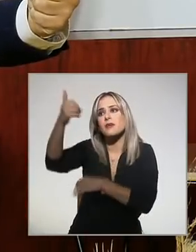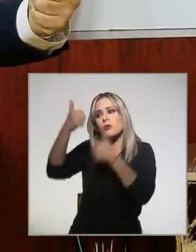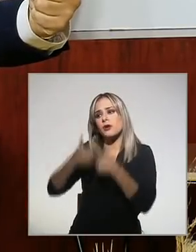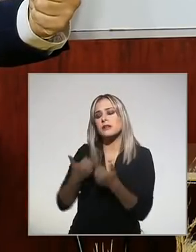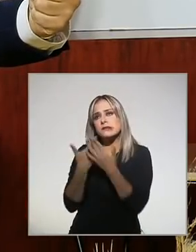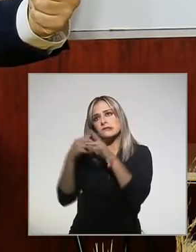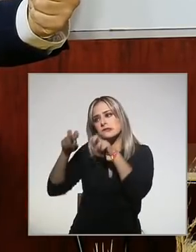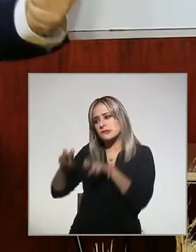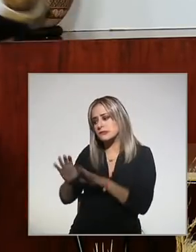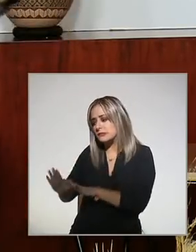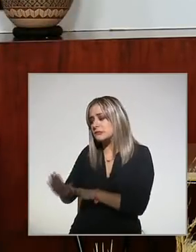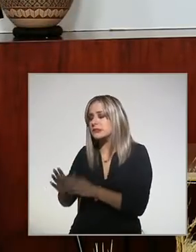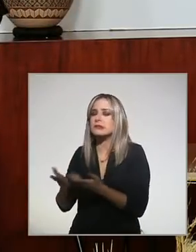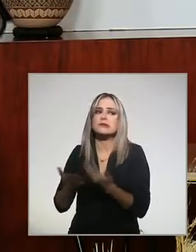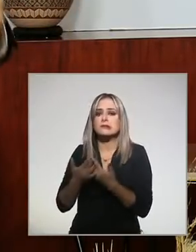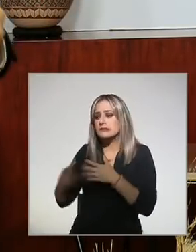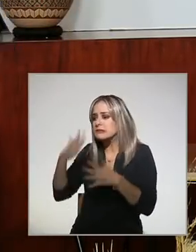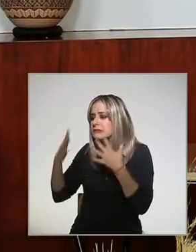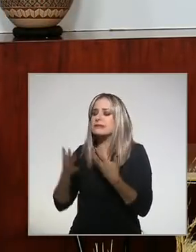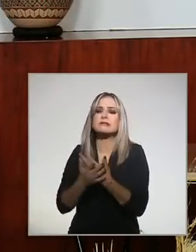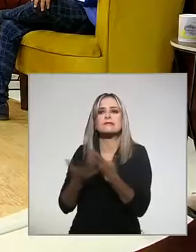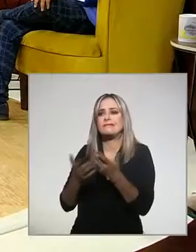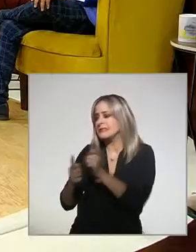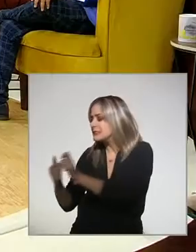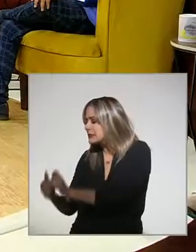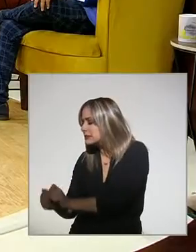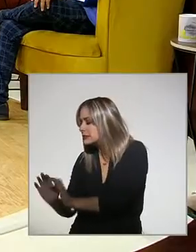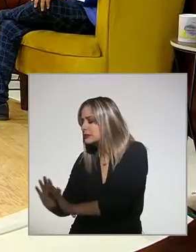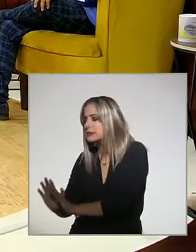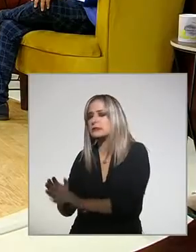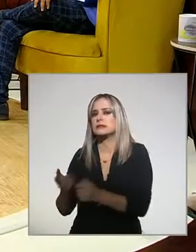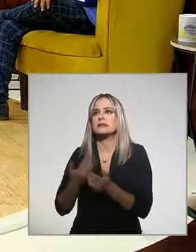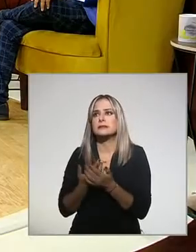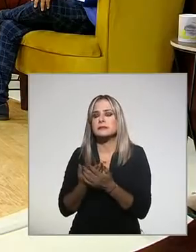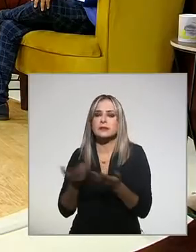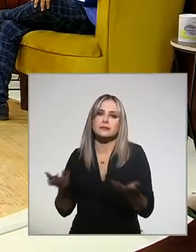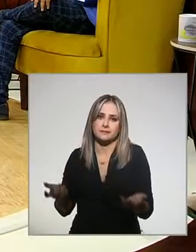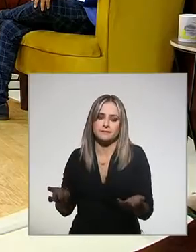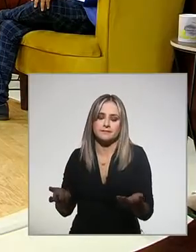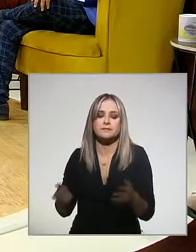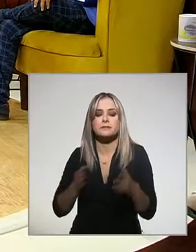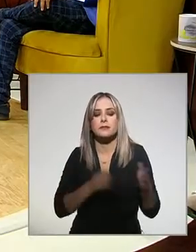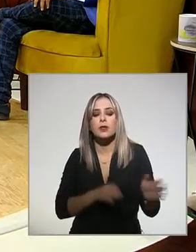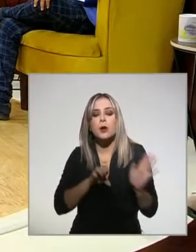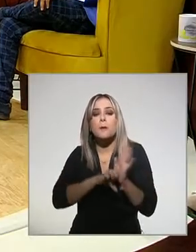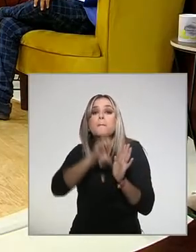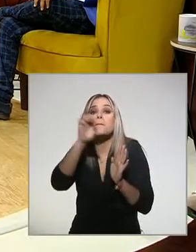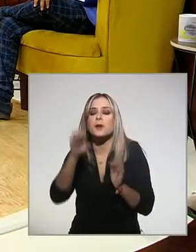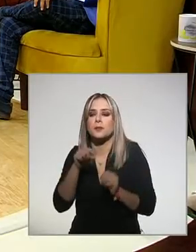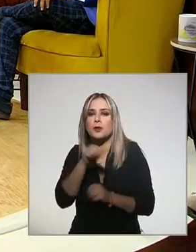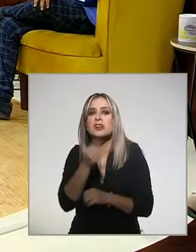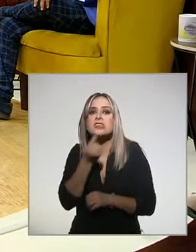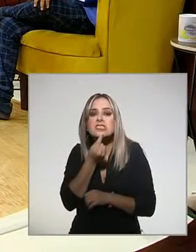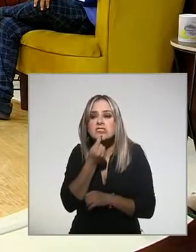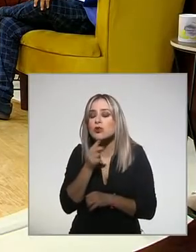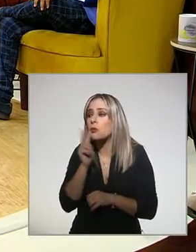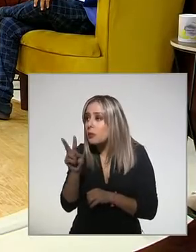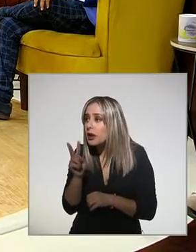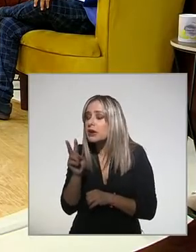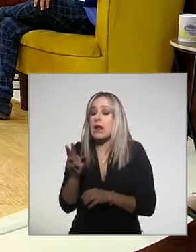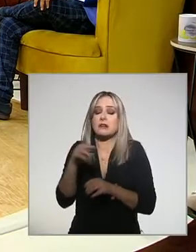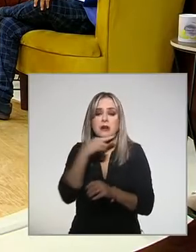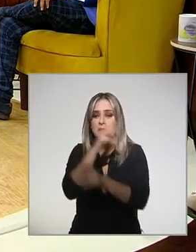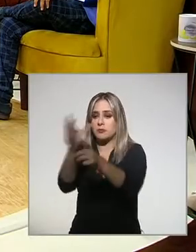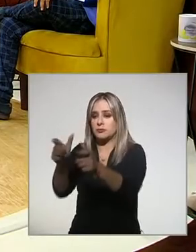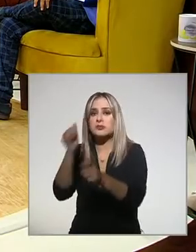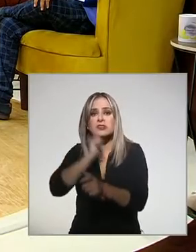moverse a la escuela, a la clase de algo, el niño inmediatamente se enchufa. Ya estamos hablando